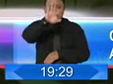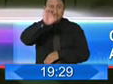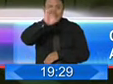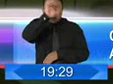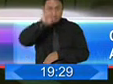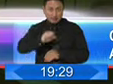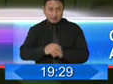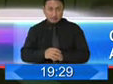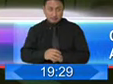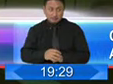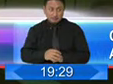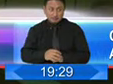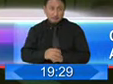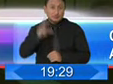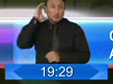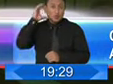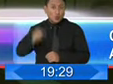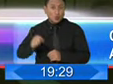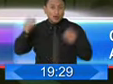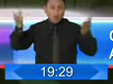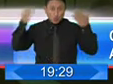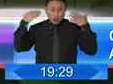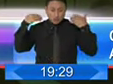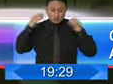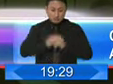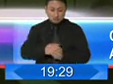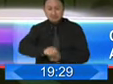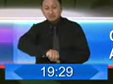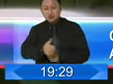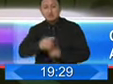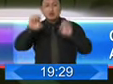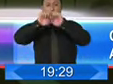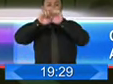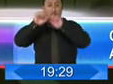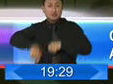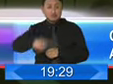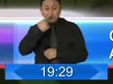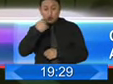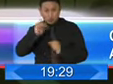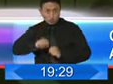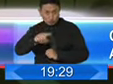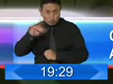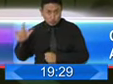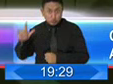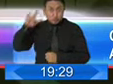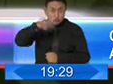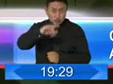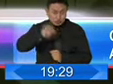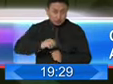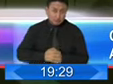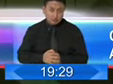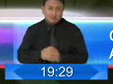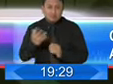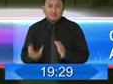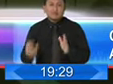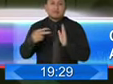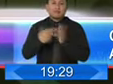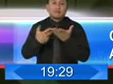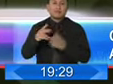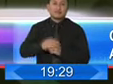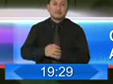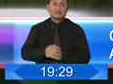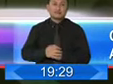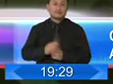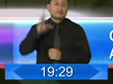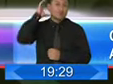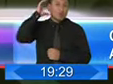ruta específicamente de Cuenca-Guayaquil, buscar aerolíneas que estén interesadas en tomar esas rutas y también reactivar la ruta de